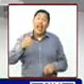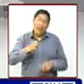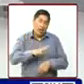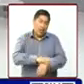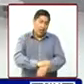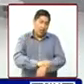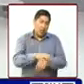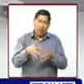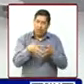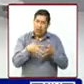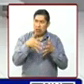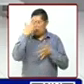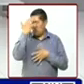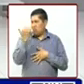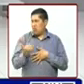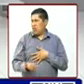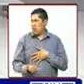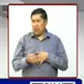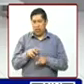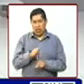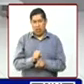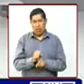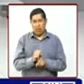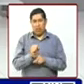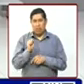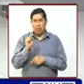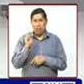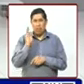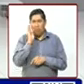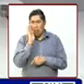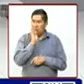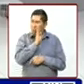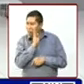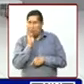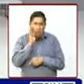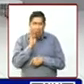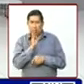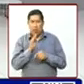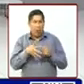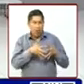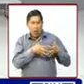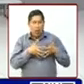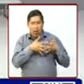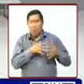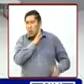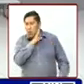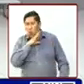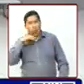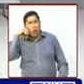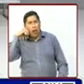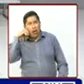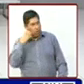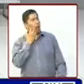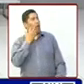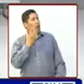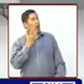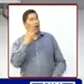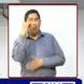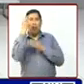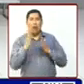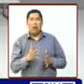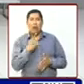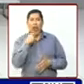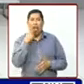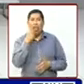Estados Unidos. ¿Por qué? Porque se le descubrió que fue un doble agente de Estados Unidos y Cuba. ¿Cuál ha sido la reacción de los asambleístas bolivianos a